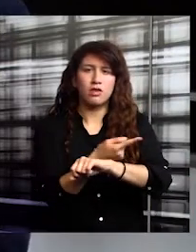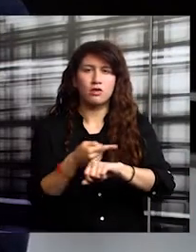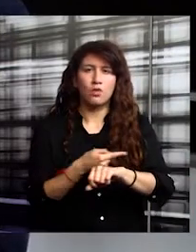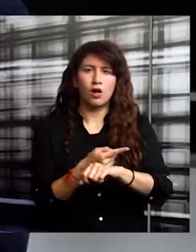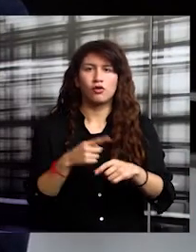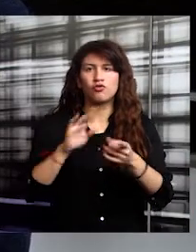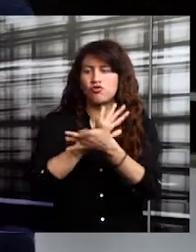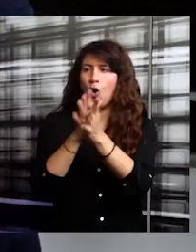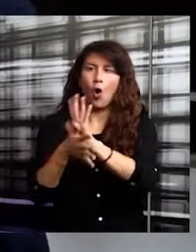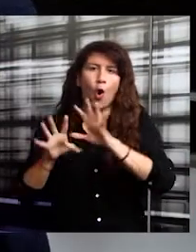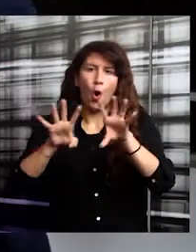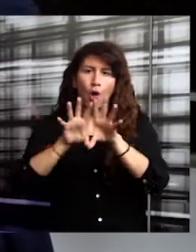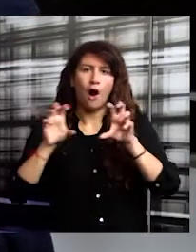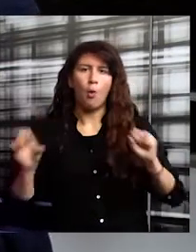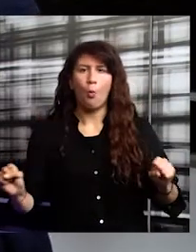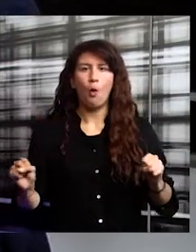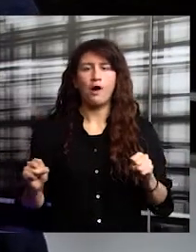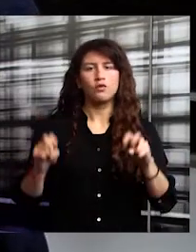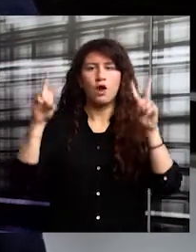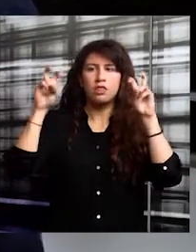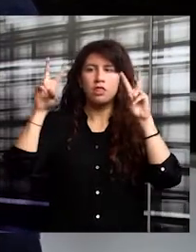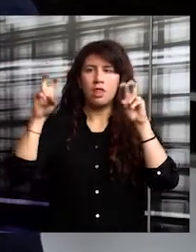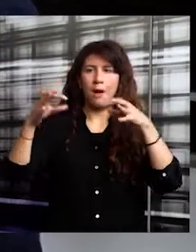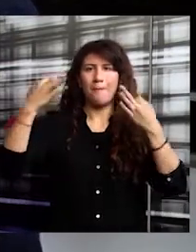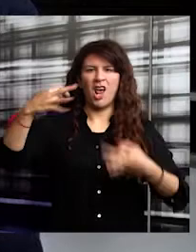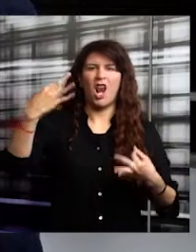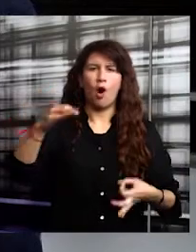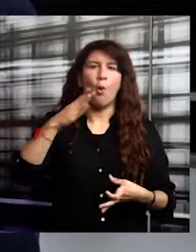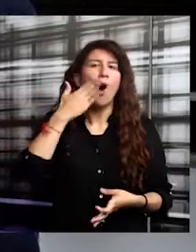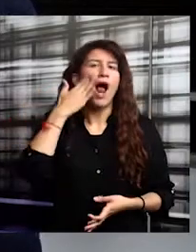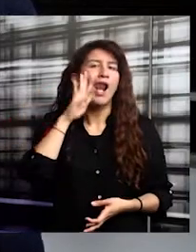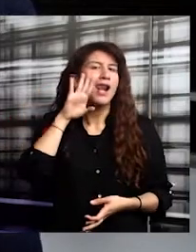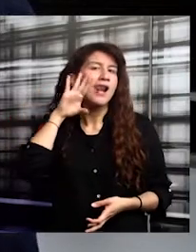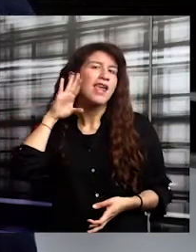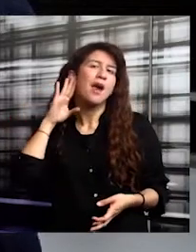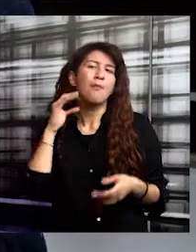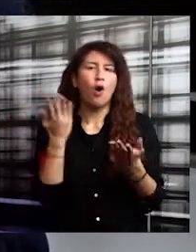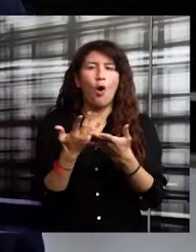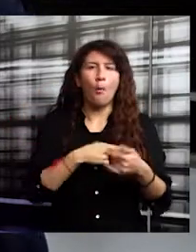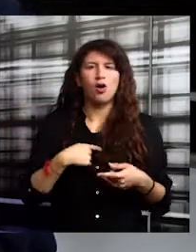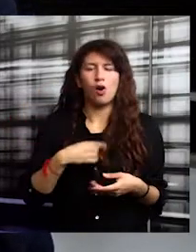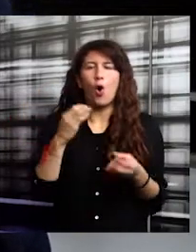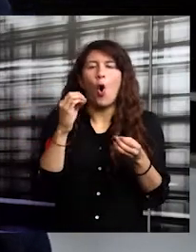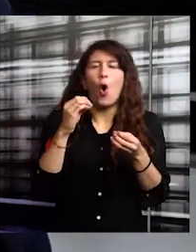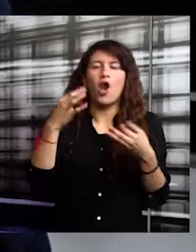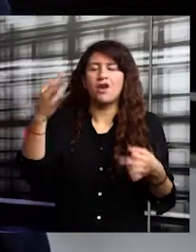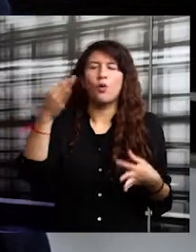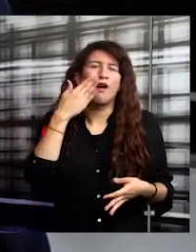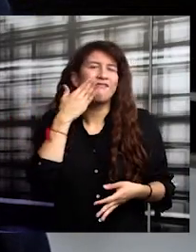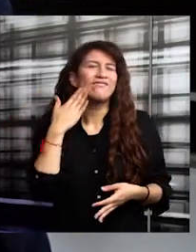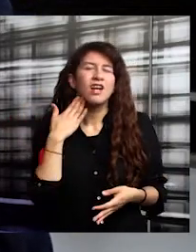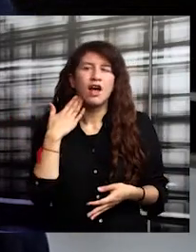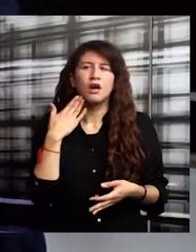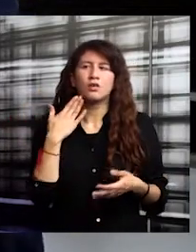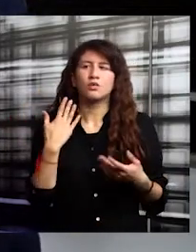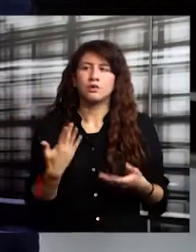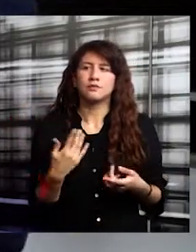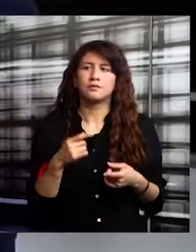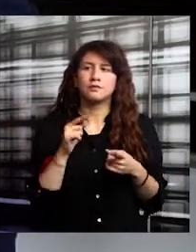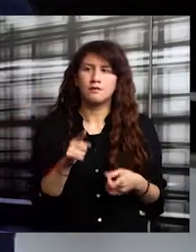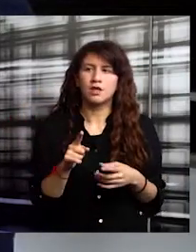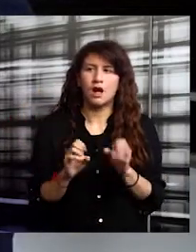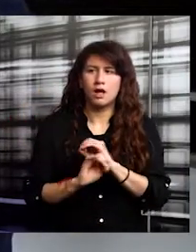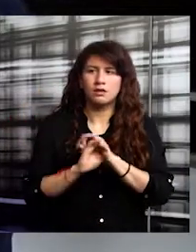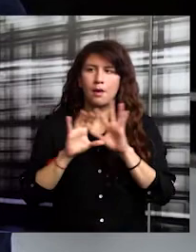en tema de la hoja limpia, como le llaman, ¿no es cierto? La hoja en blanco. La hoja en blanco y aparecen algunos constitucionalistas